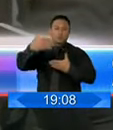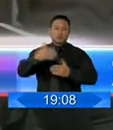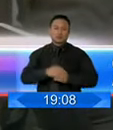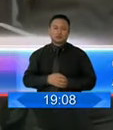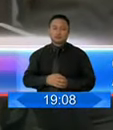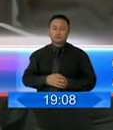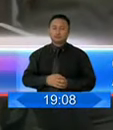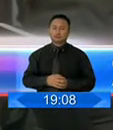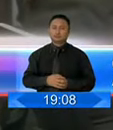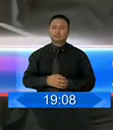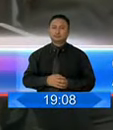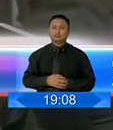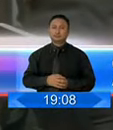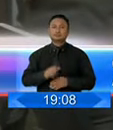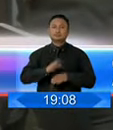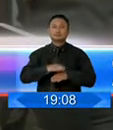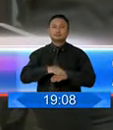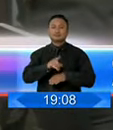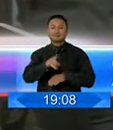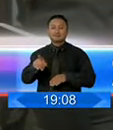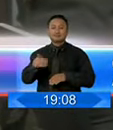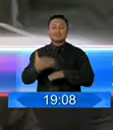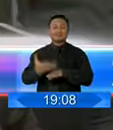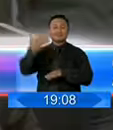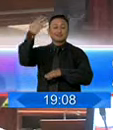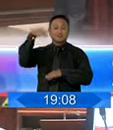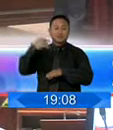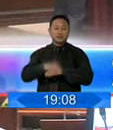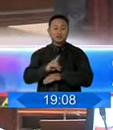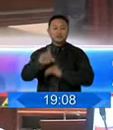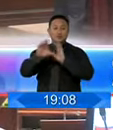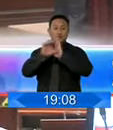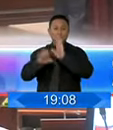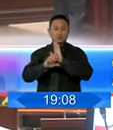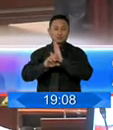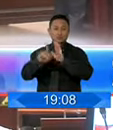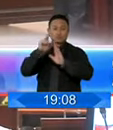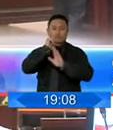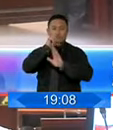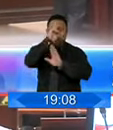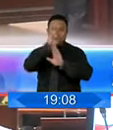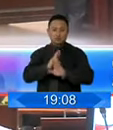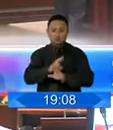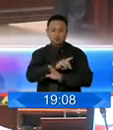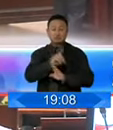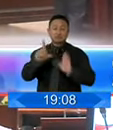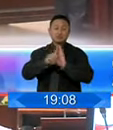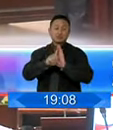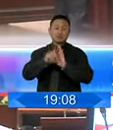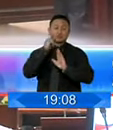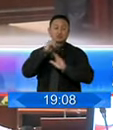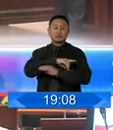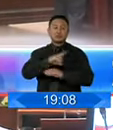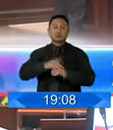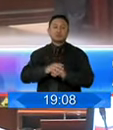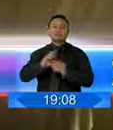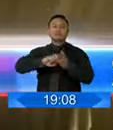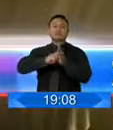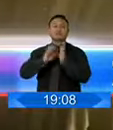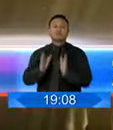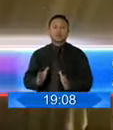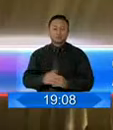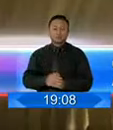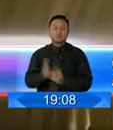juicio político por supuestamente haber incumplido la Constitución y leyes como la orgánica de la Contraloría,